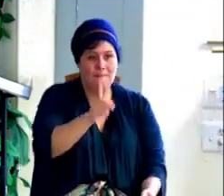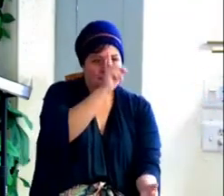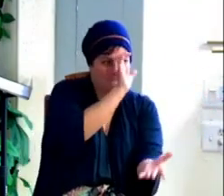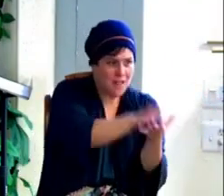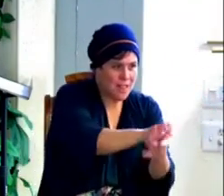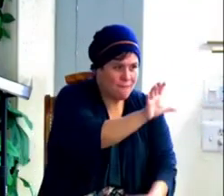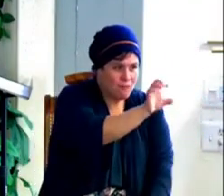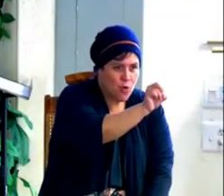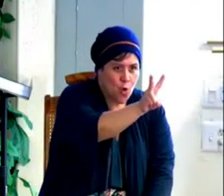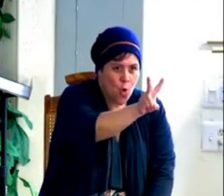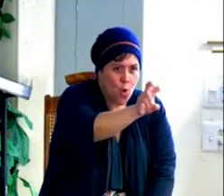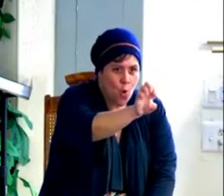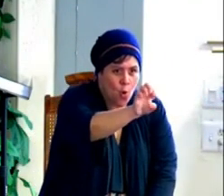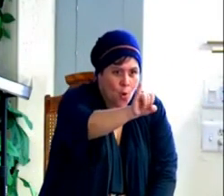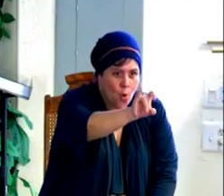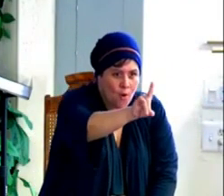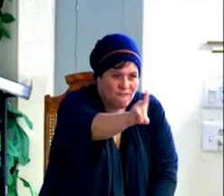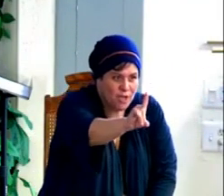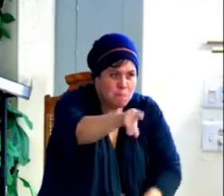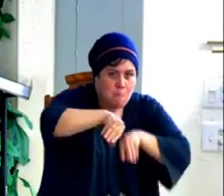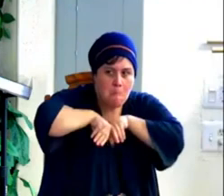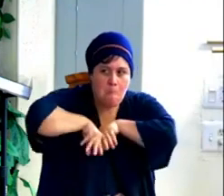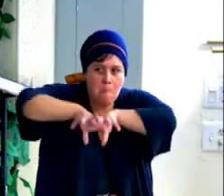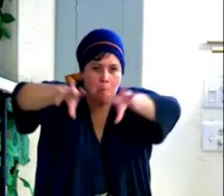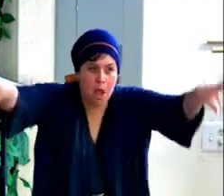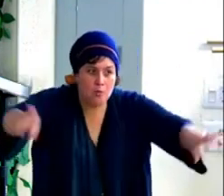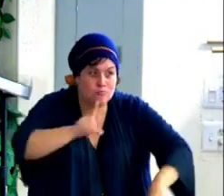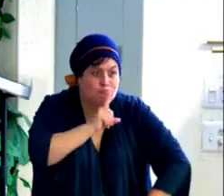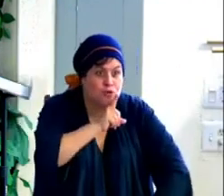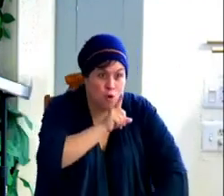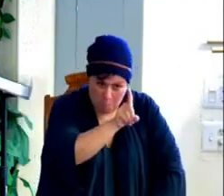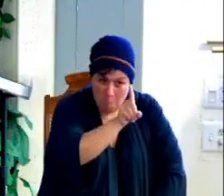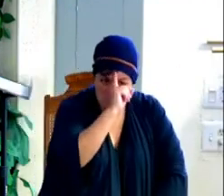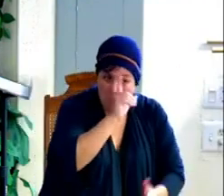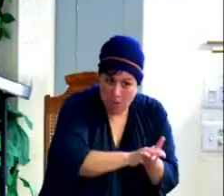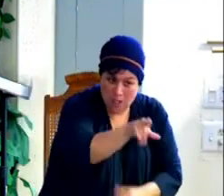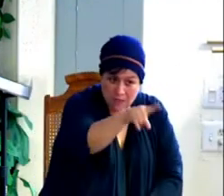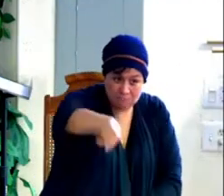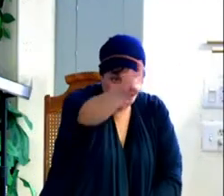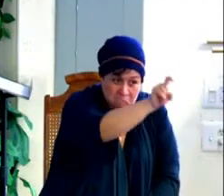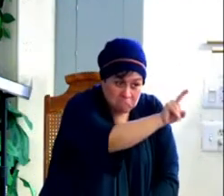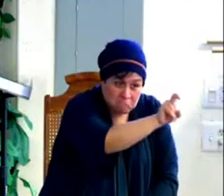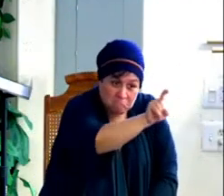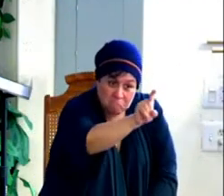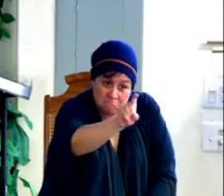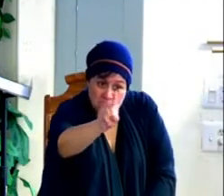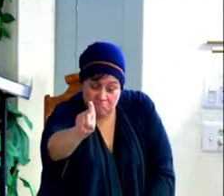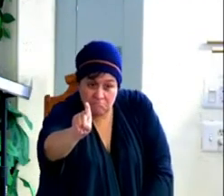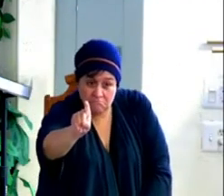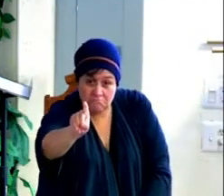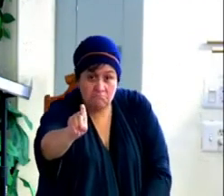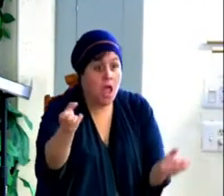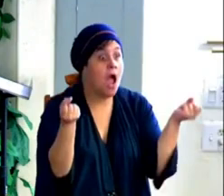cuántos de ustedes creen que la plaga de kobe la perdón la plaga el como dijo en nuestra hermana de kobe